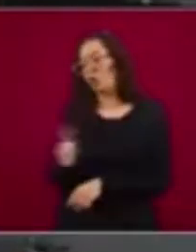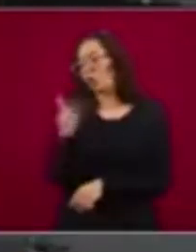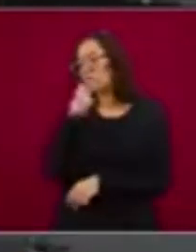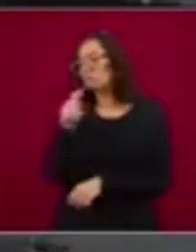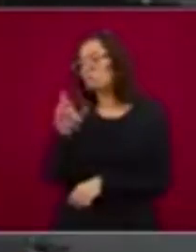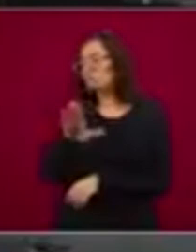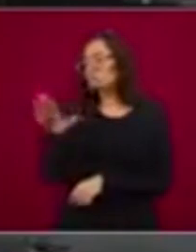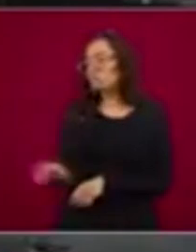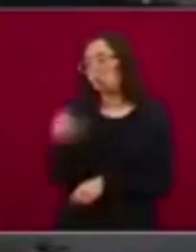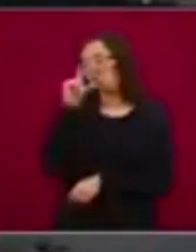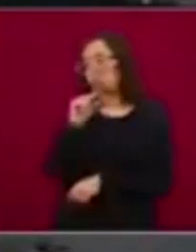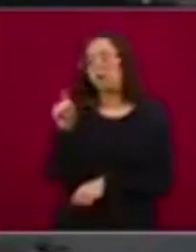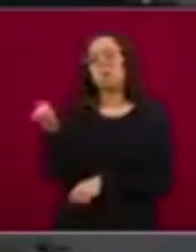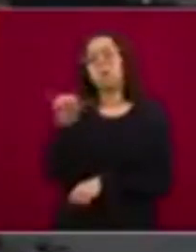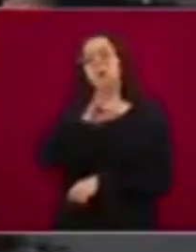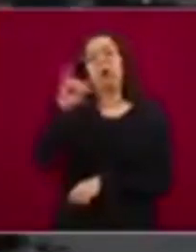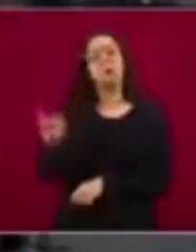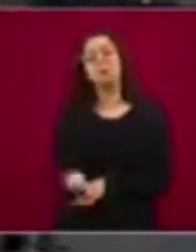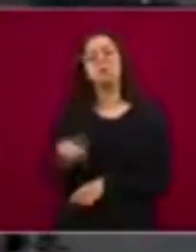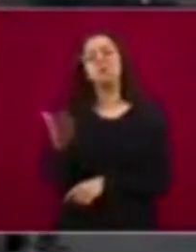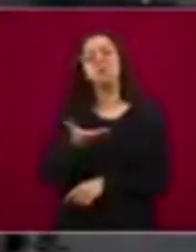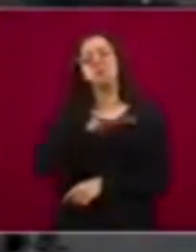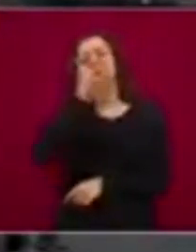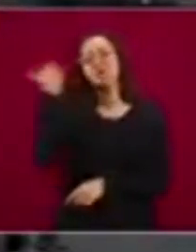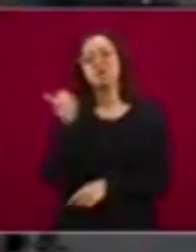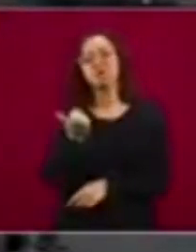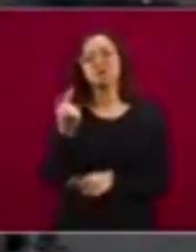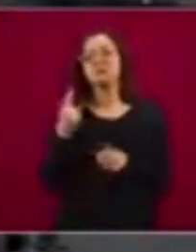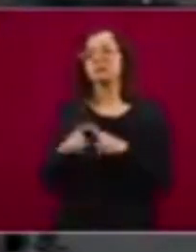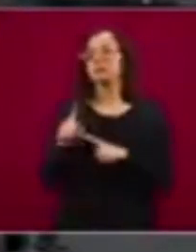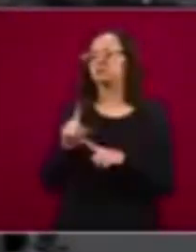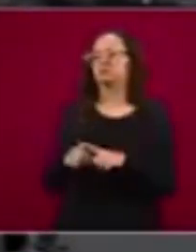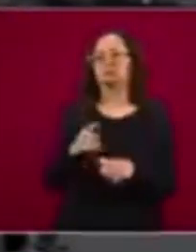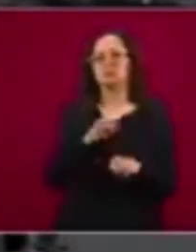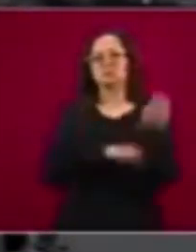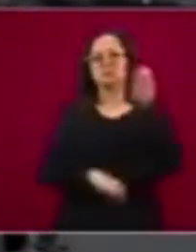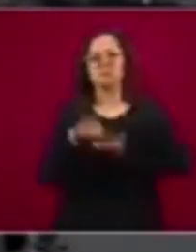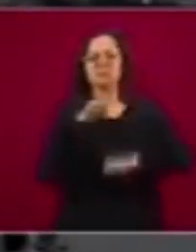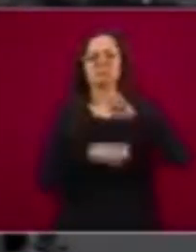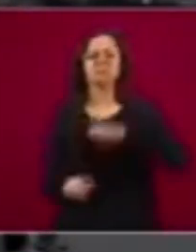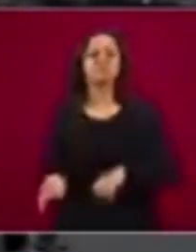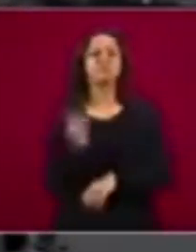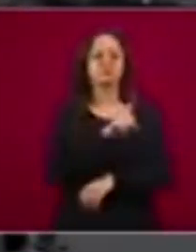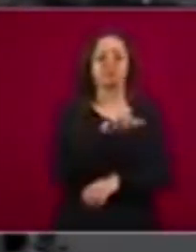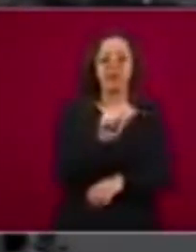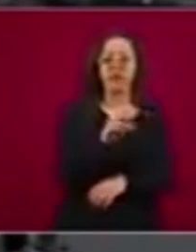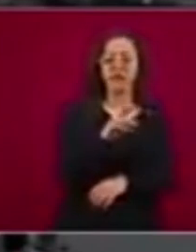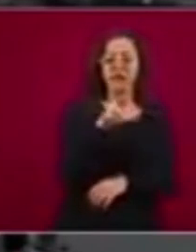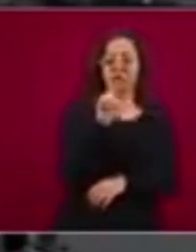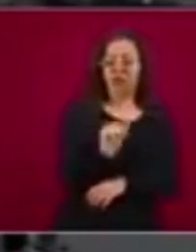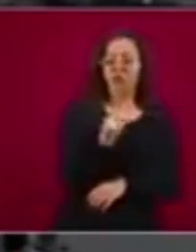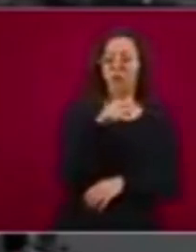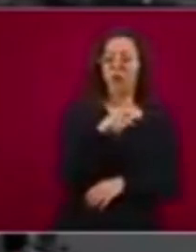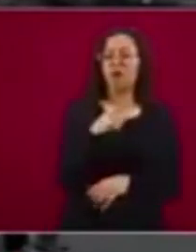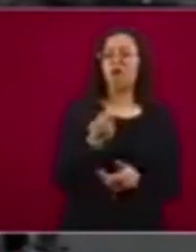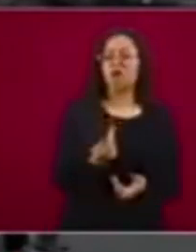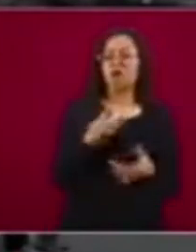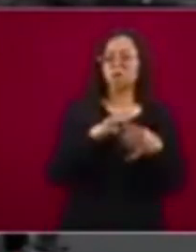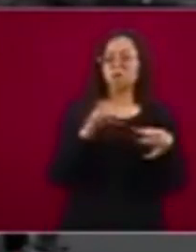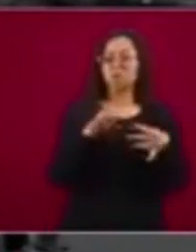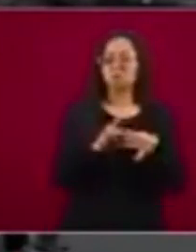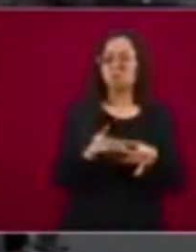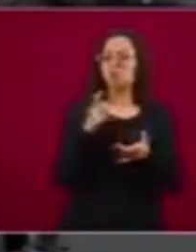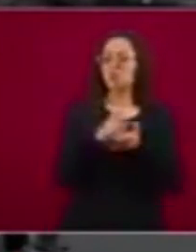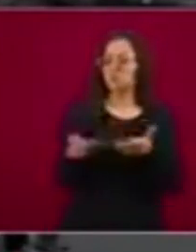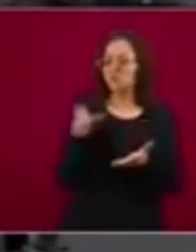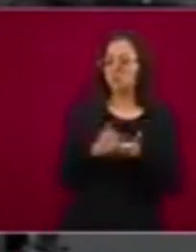supo que tenía una empresa. Murió antes de dar con su domicilio. Laura Beristain también autorizó la compra por más de 720 mil pesos de insumos